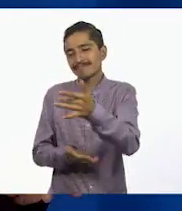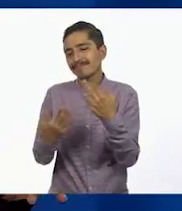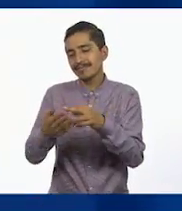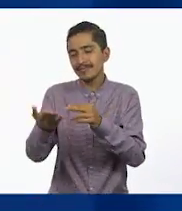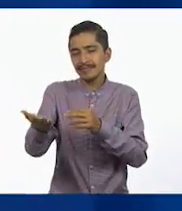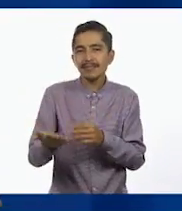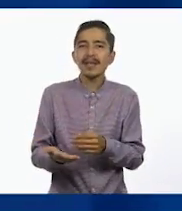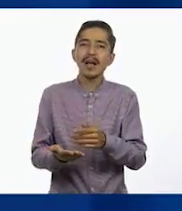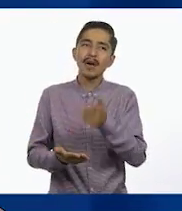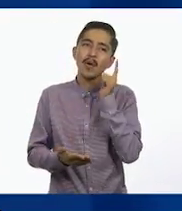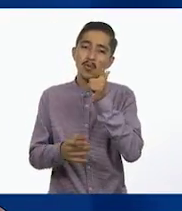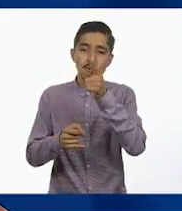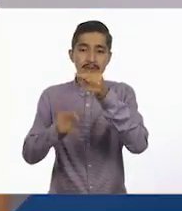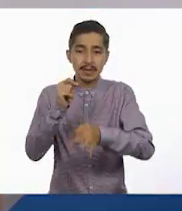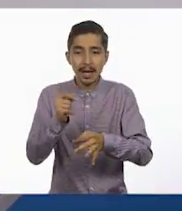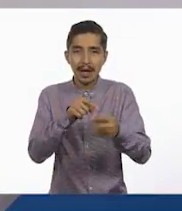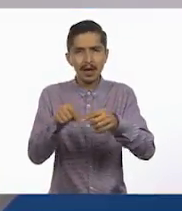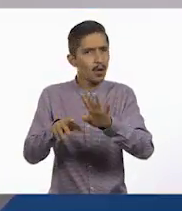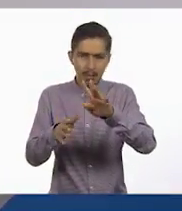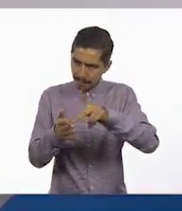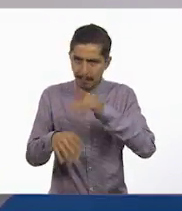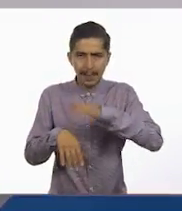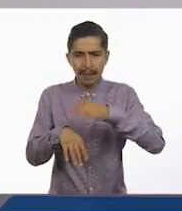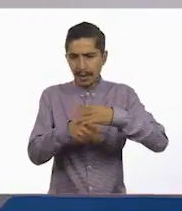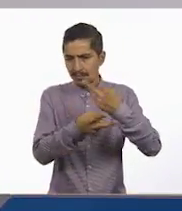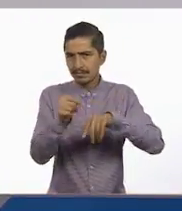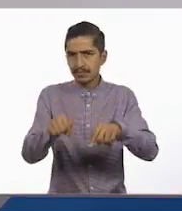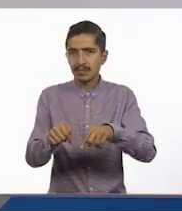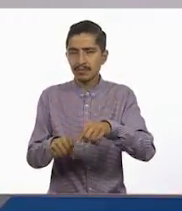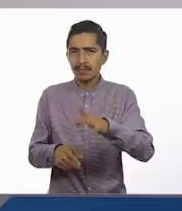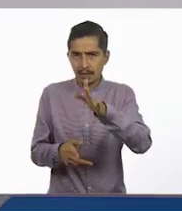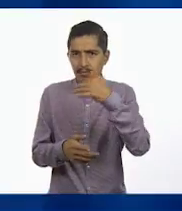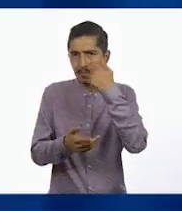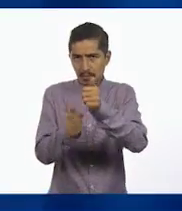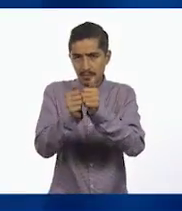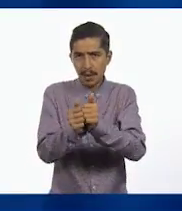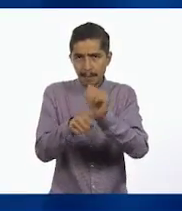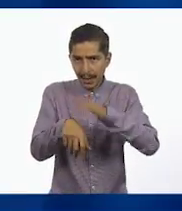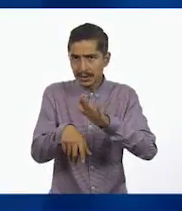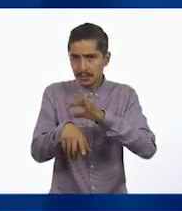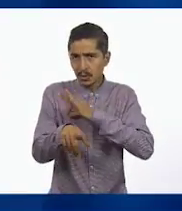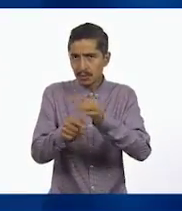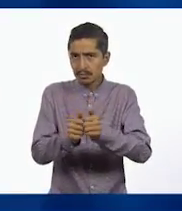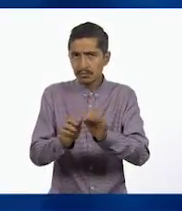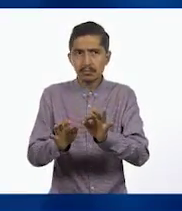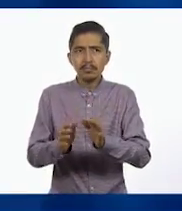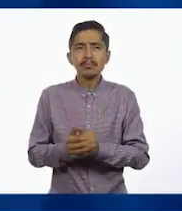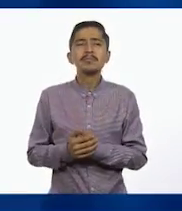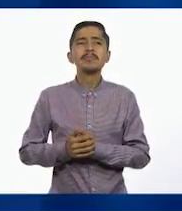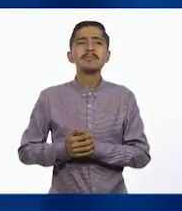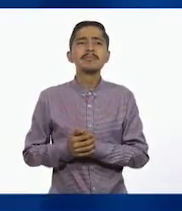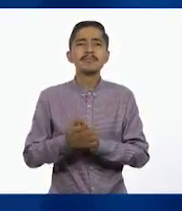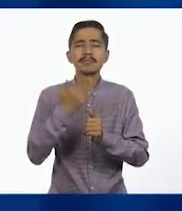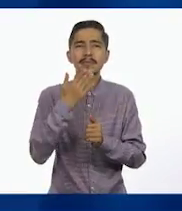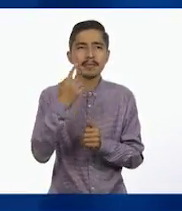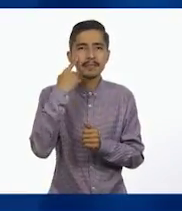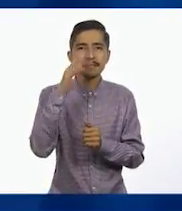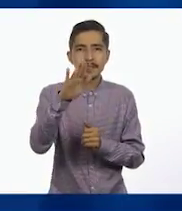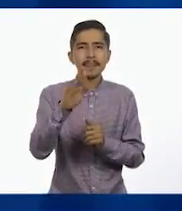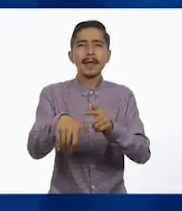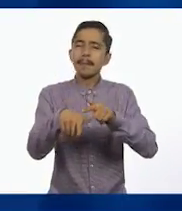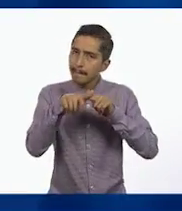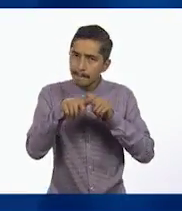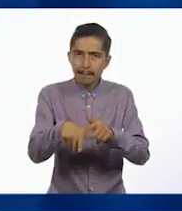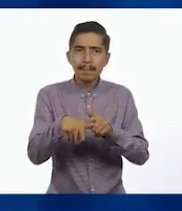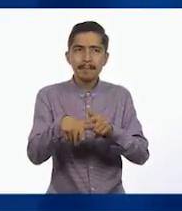nosotros. Esperamos que no sea la última vez, por favor, ¿eh? ¿Y qué te parece si te quedas un ratito más? Claro. Muy bien. Muy bien, te invitamos a continuar